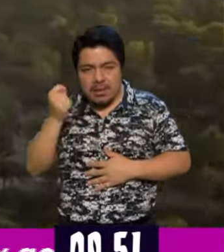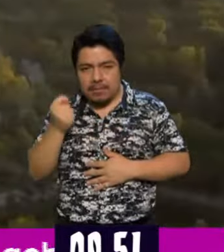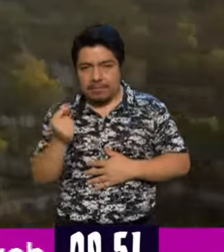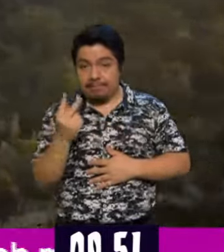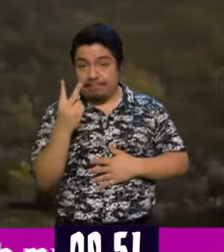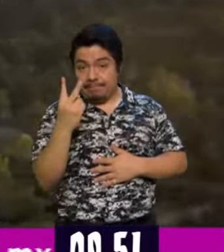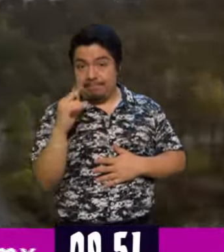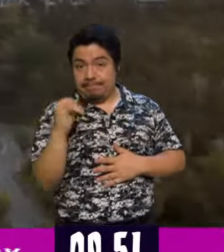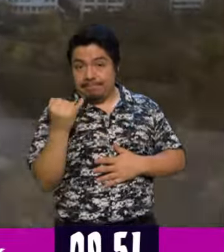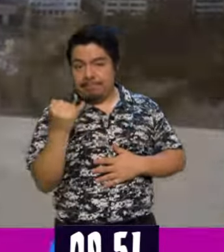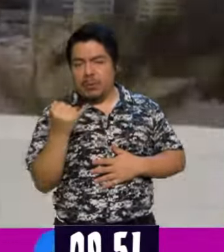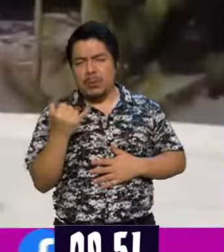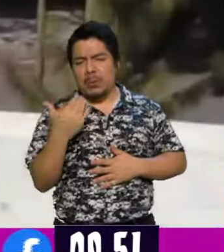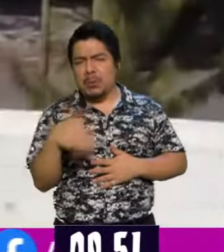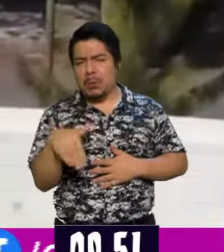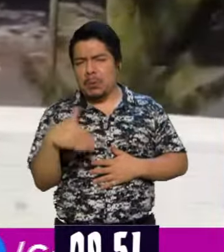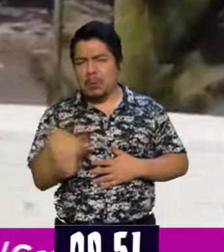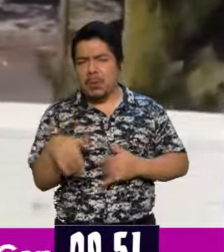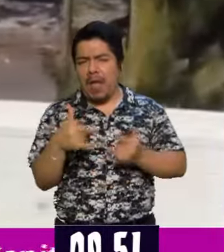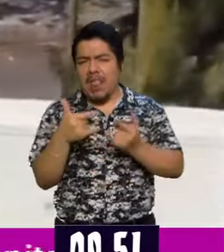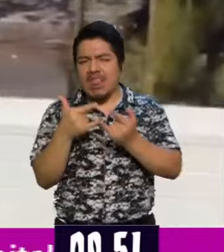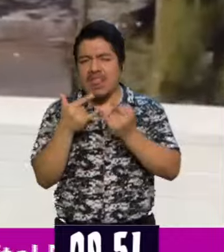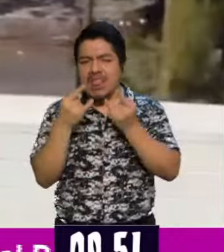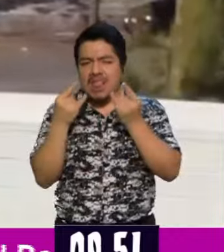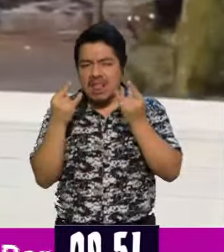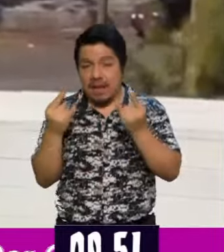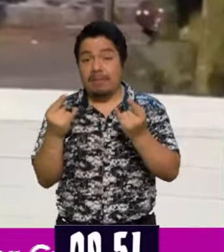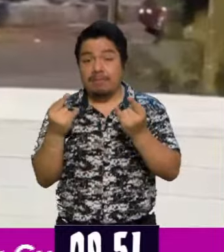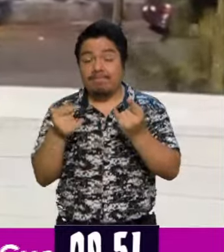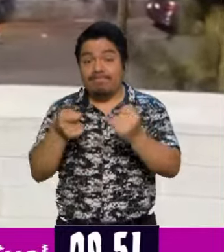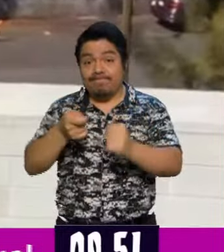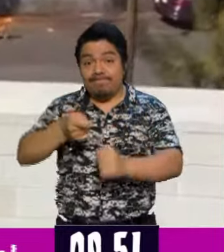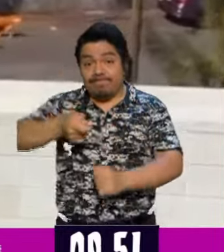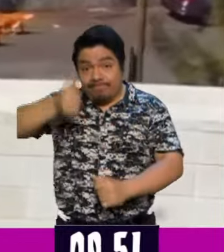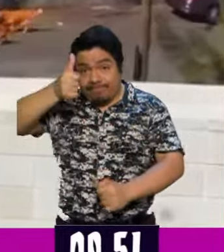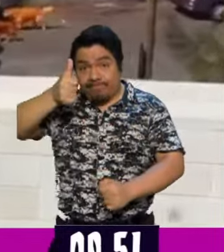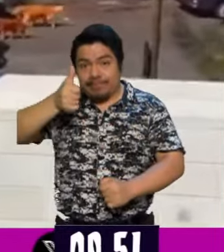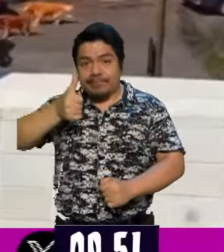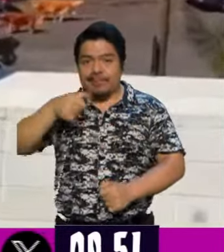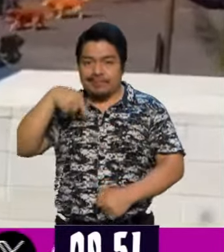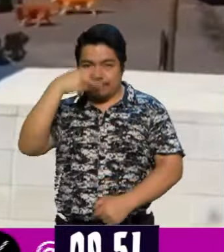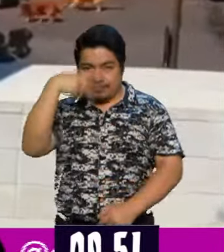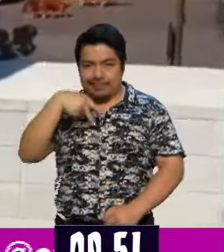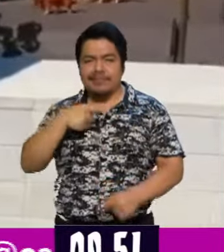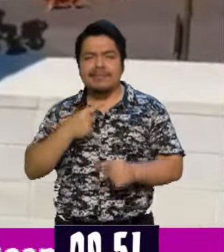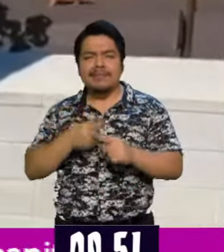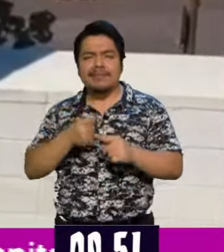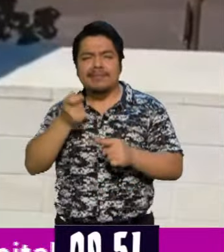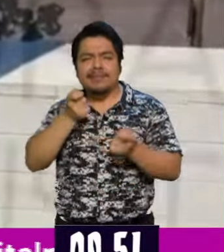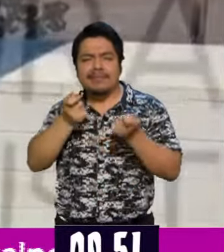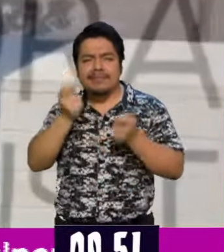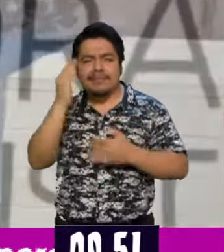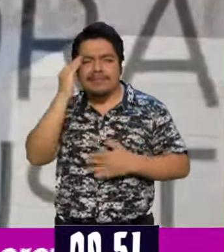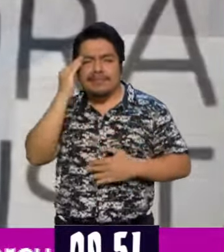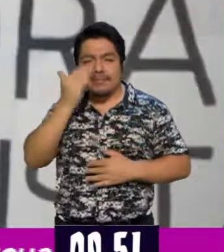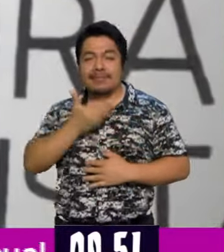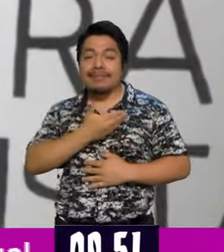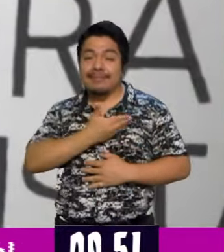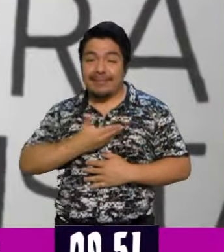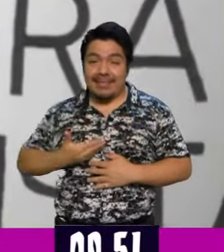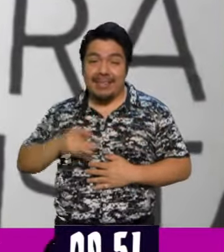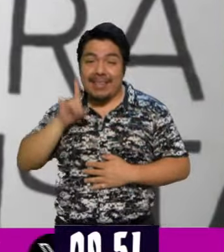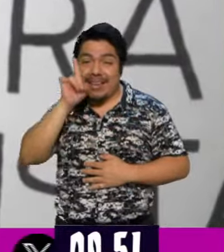de junio es histórico. Por primera vez México será dirigido por una mujer. Pareciera un